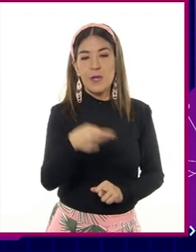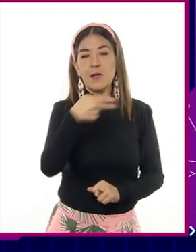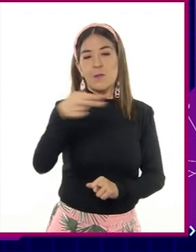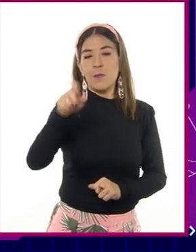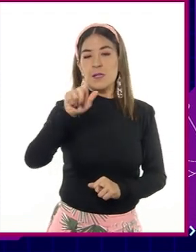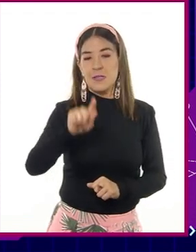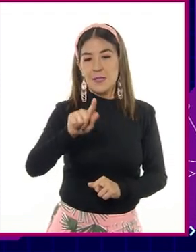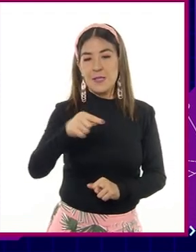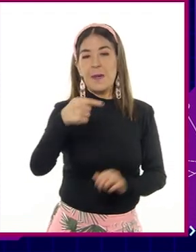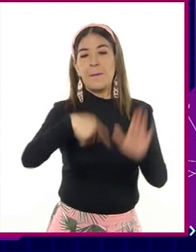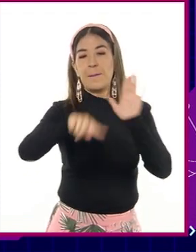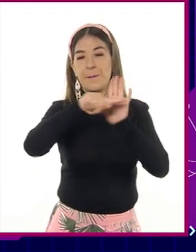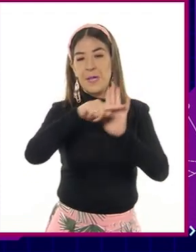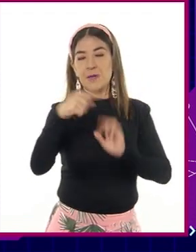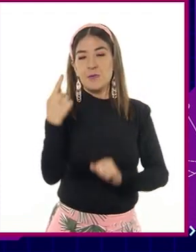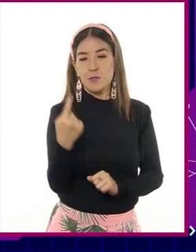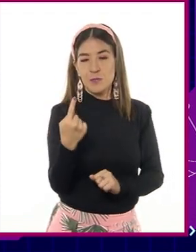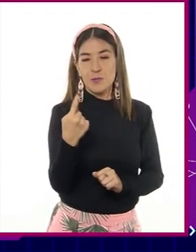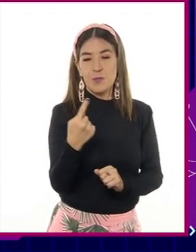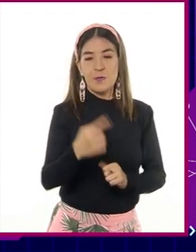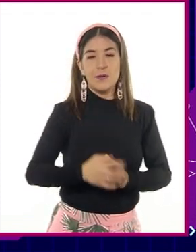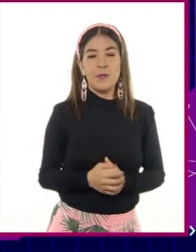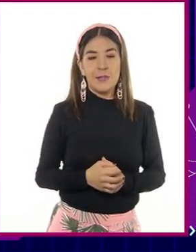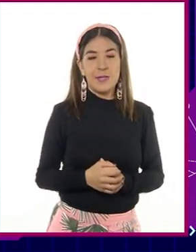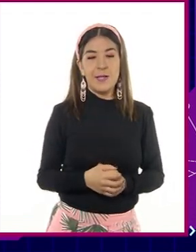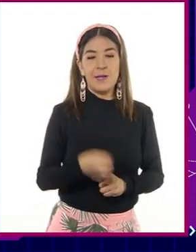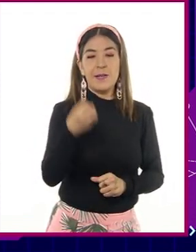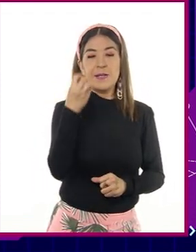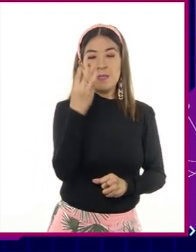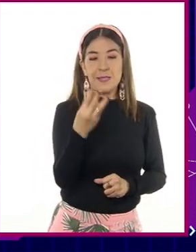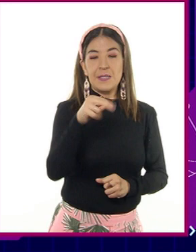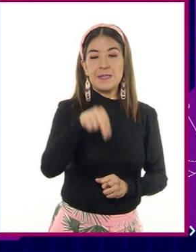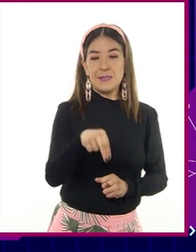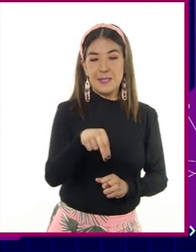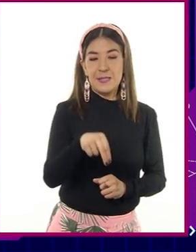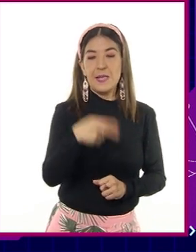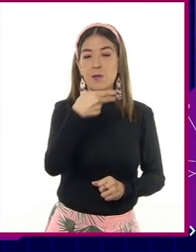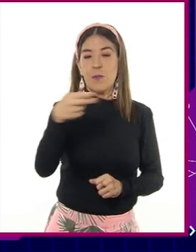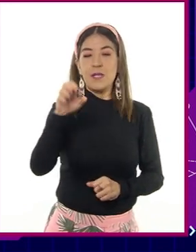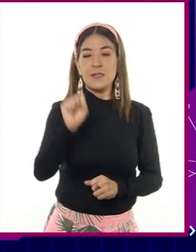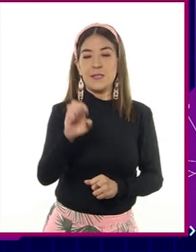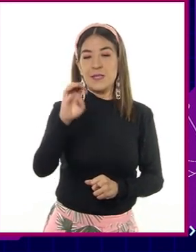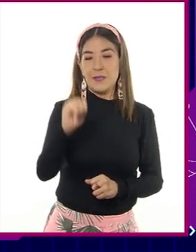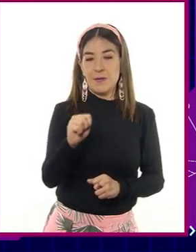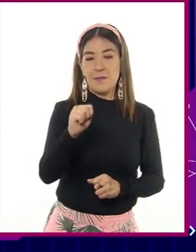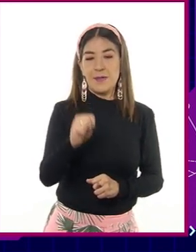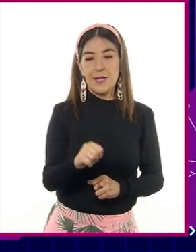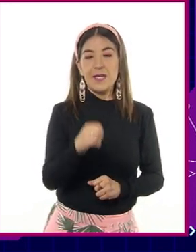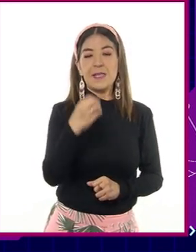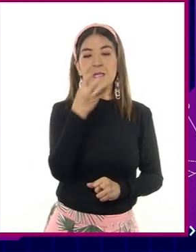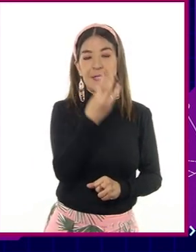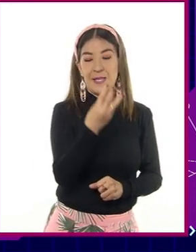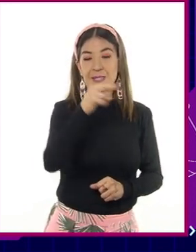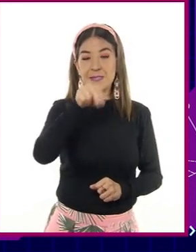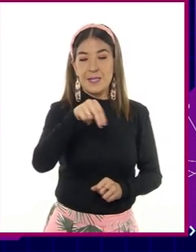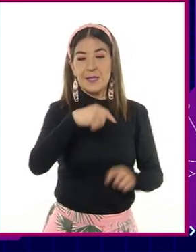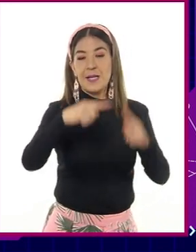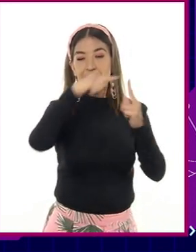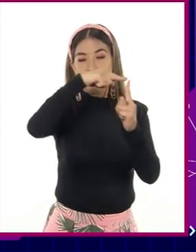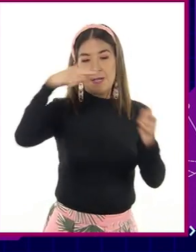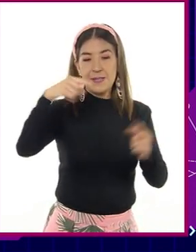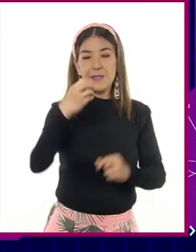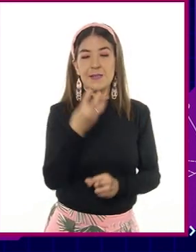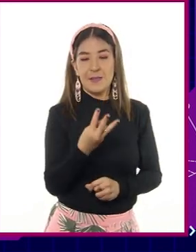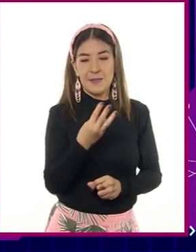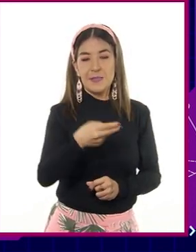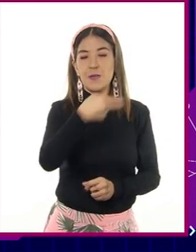a 70 menos 1. 3n igual a 69. 3n entre 3